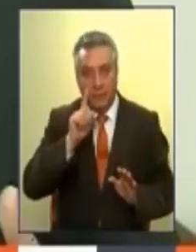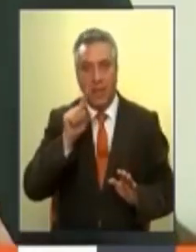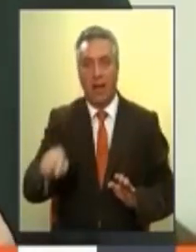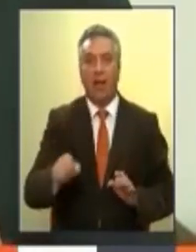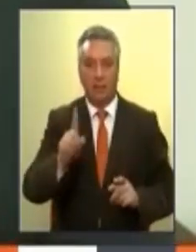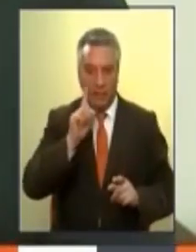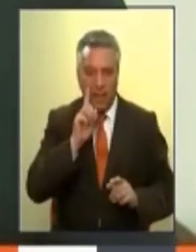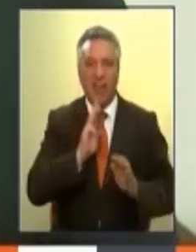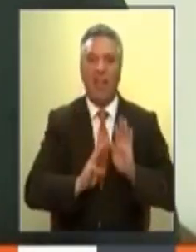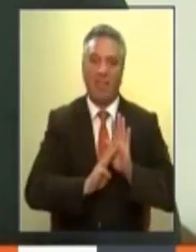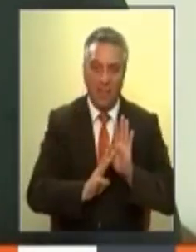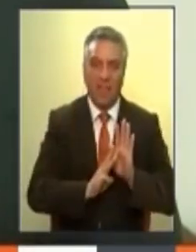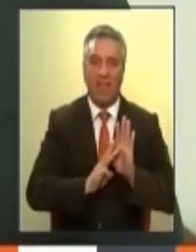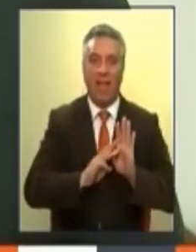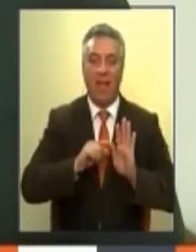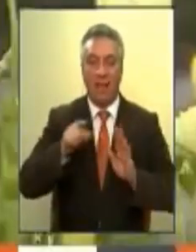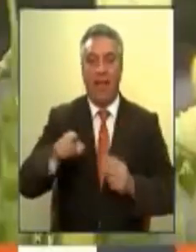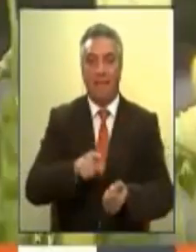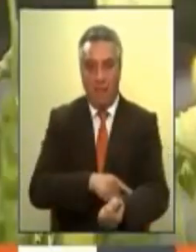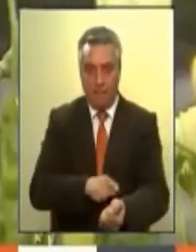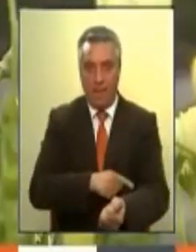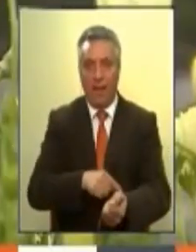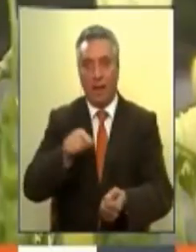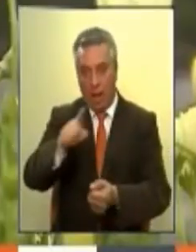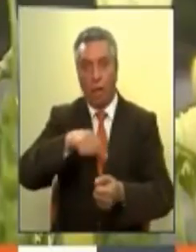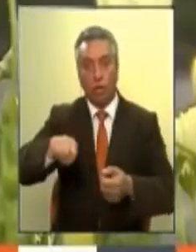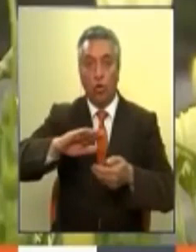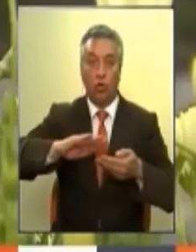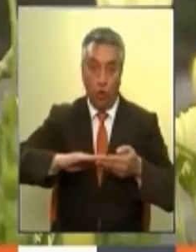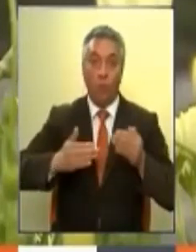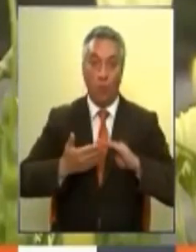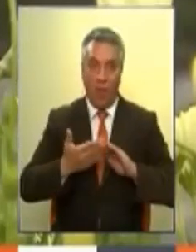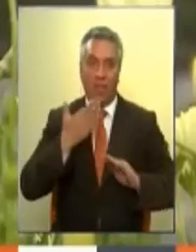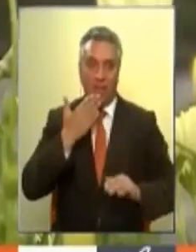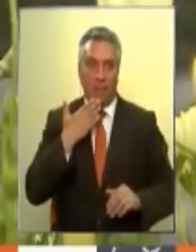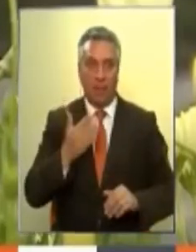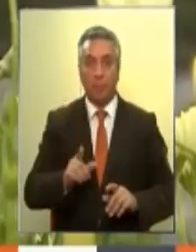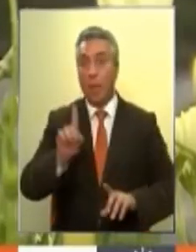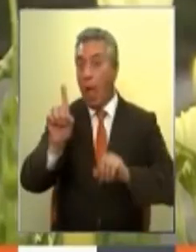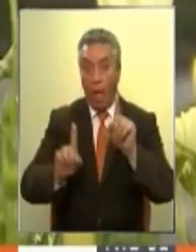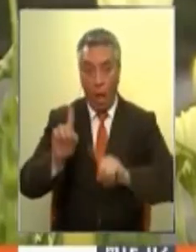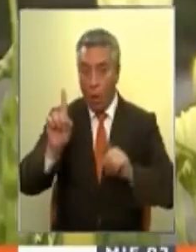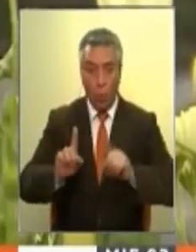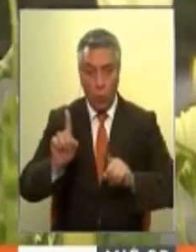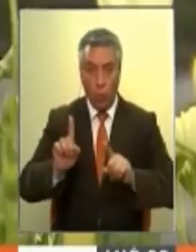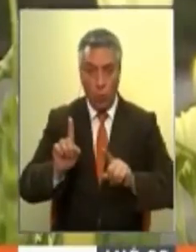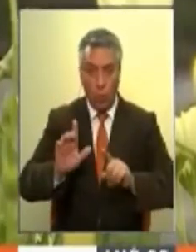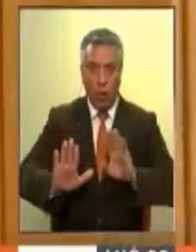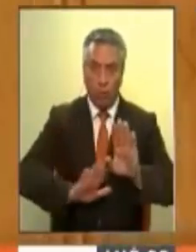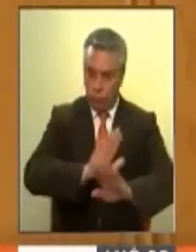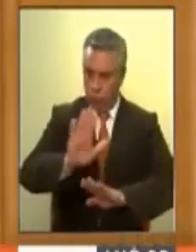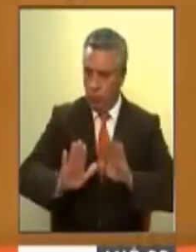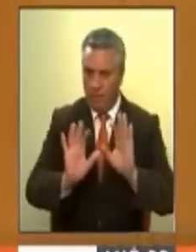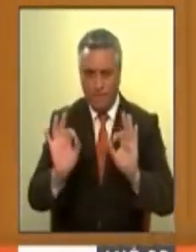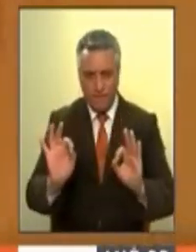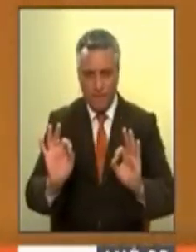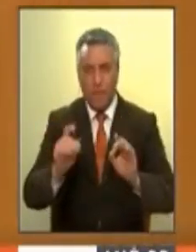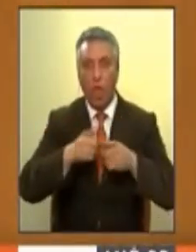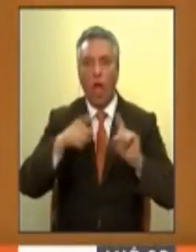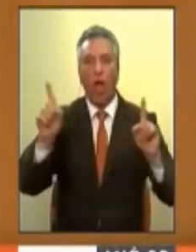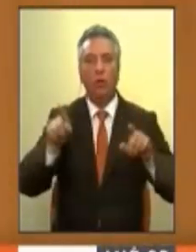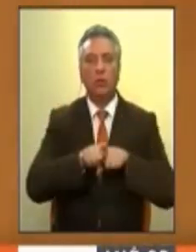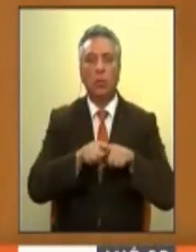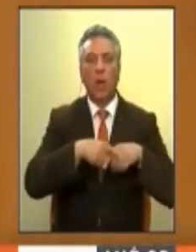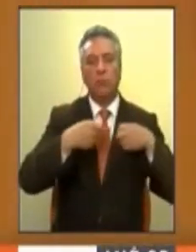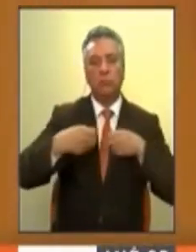identidad, no solo con la familia, sino también con la comunidad. Algunas más cuidadas, otras en simple estado de abandono. El estudio de impacto ambiental